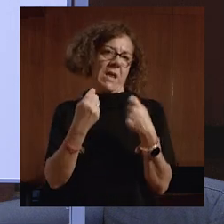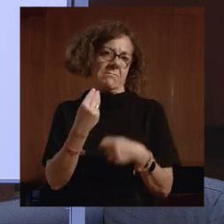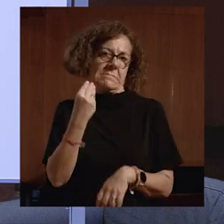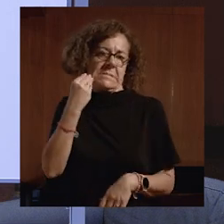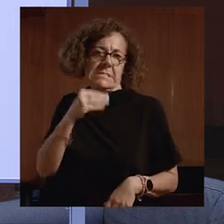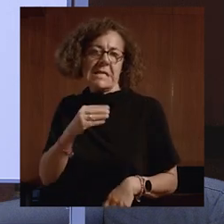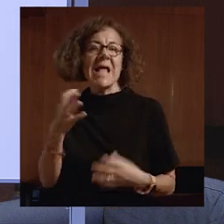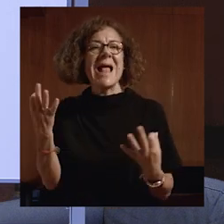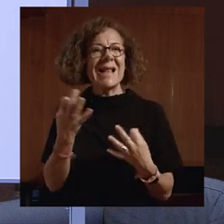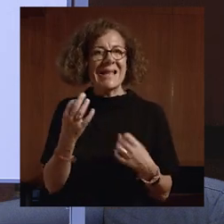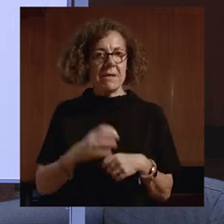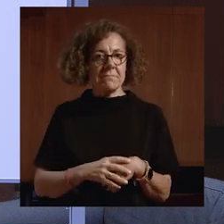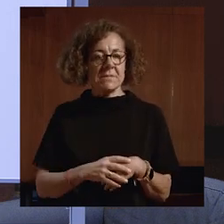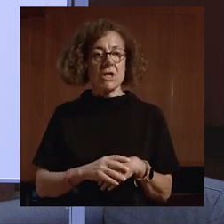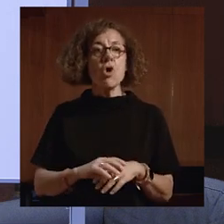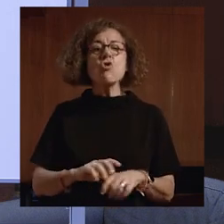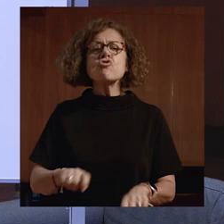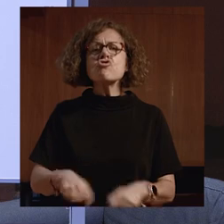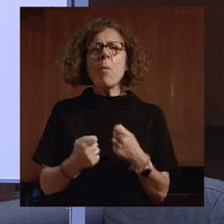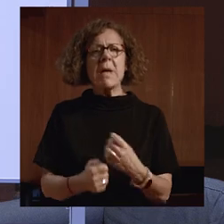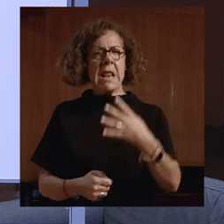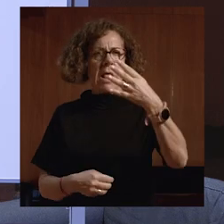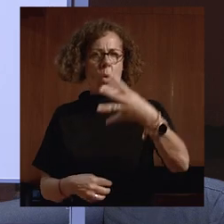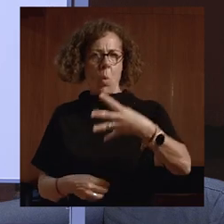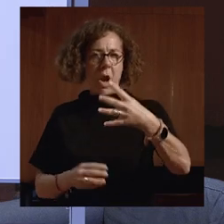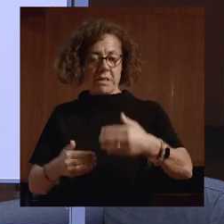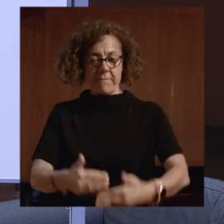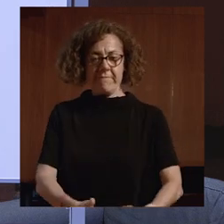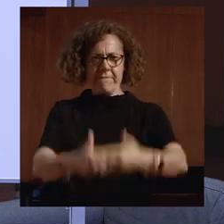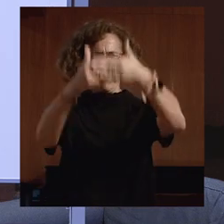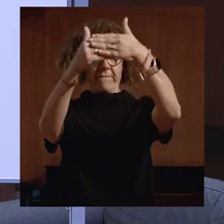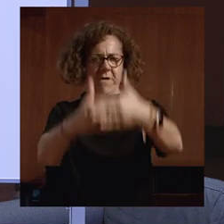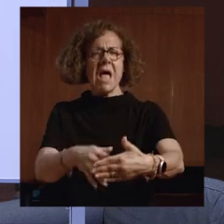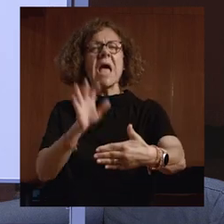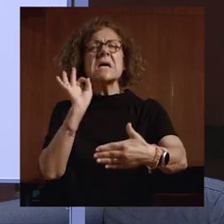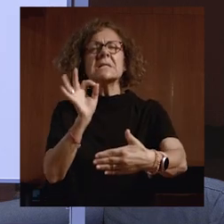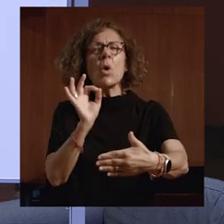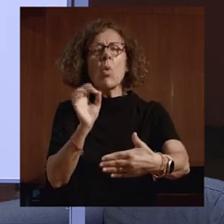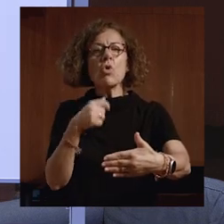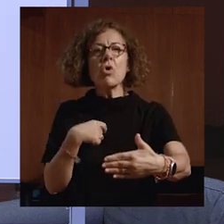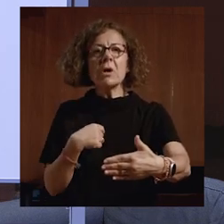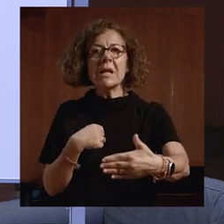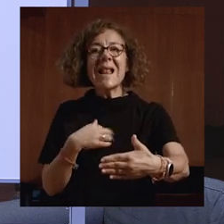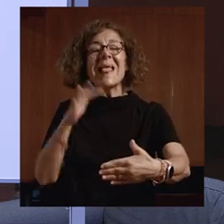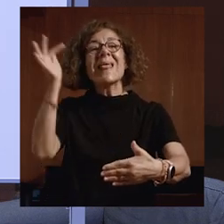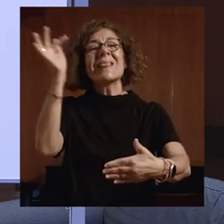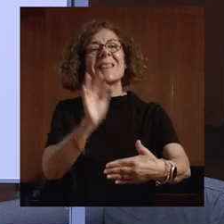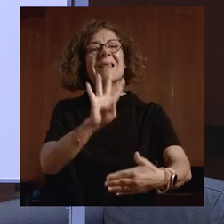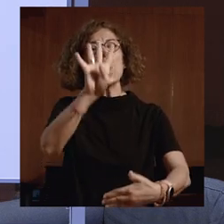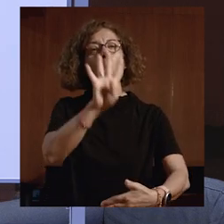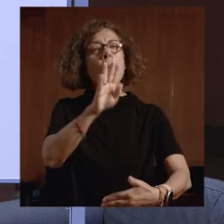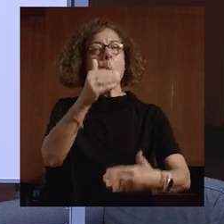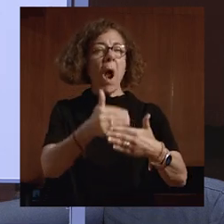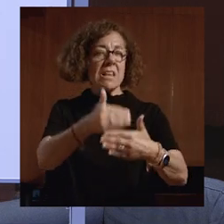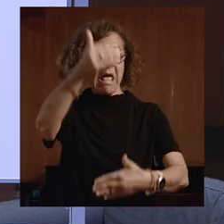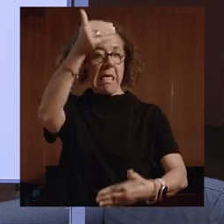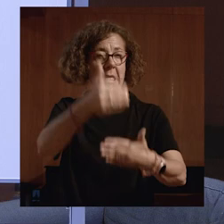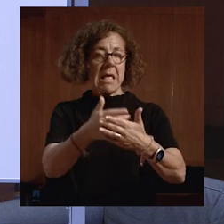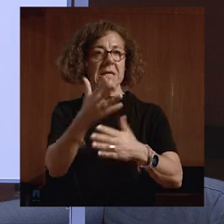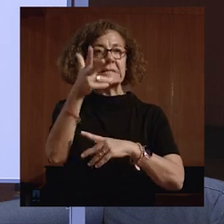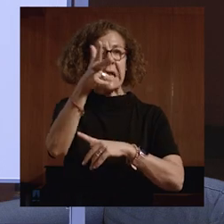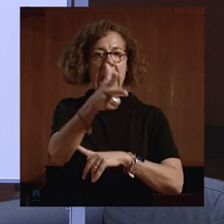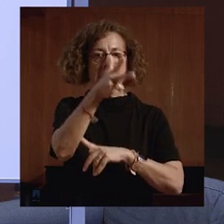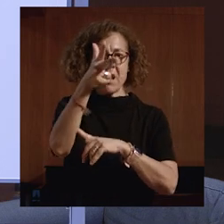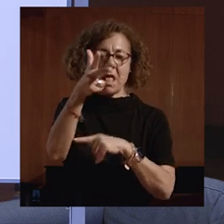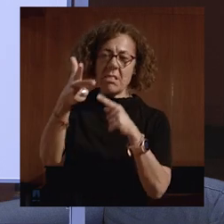que es el de romper la cuarta pared. Quizás es una expresión que habéis escuchado alguna vez. En cine, la cuarta pared es la cámara. Un actor mirando a cámara es